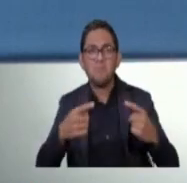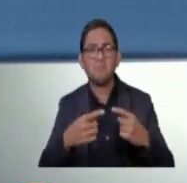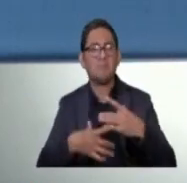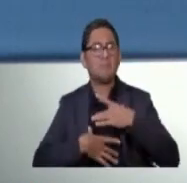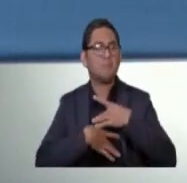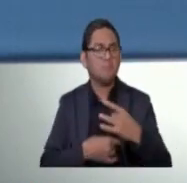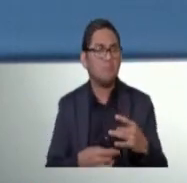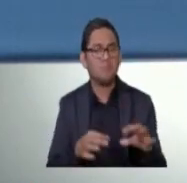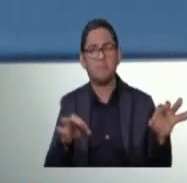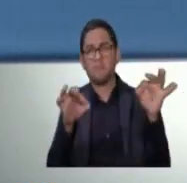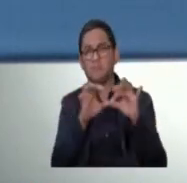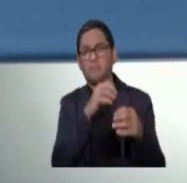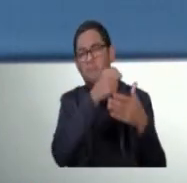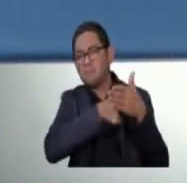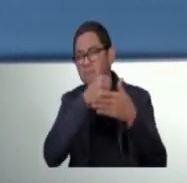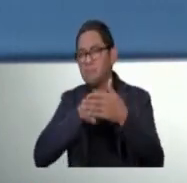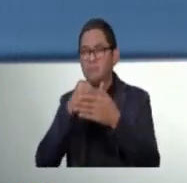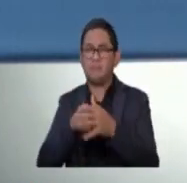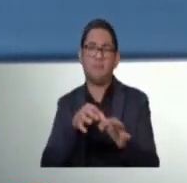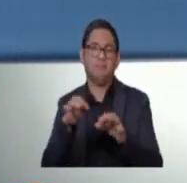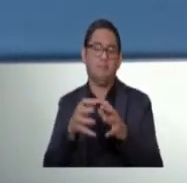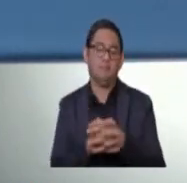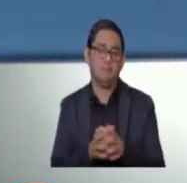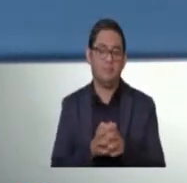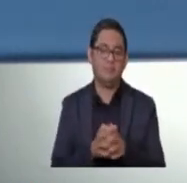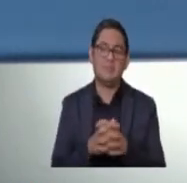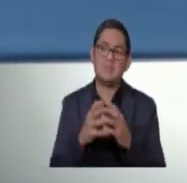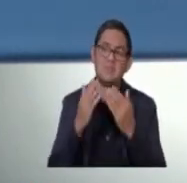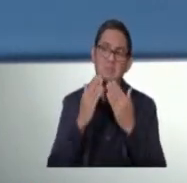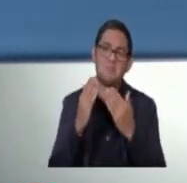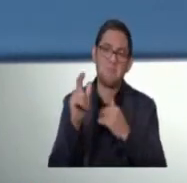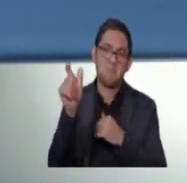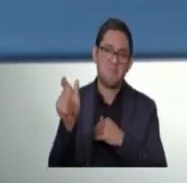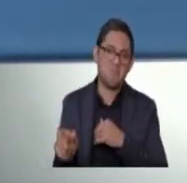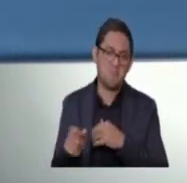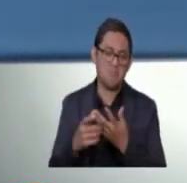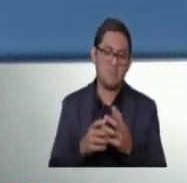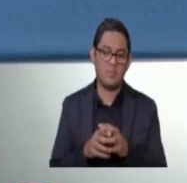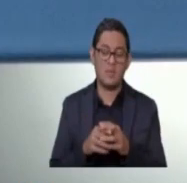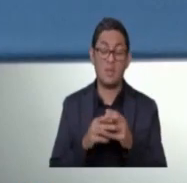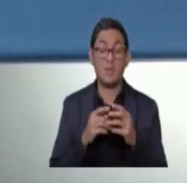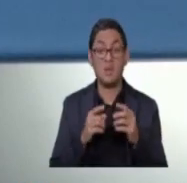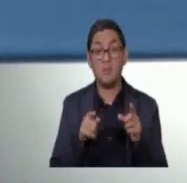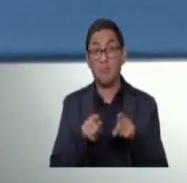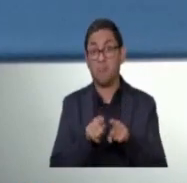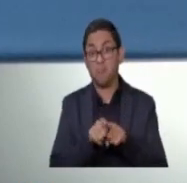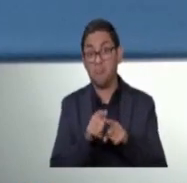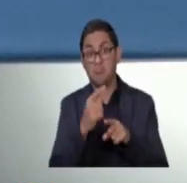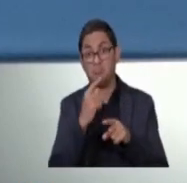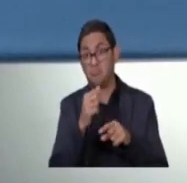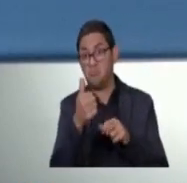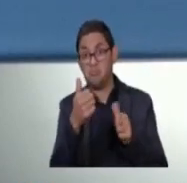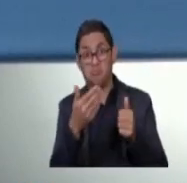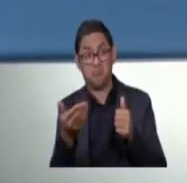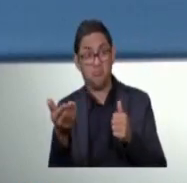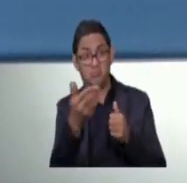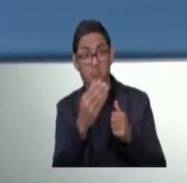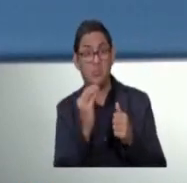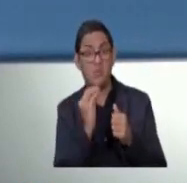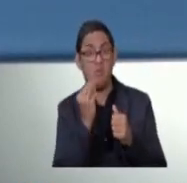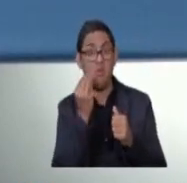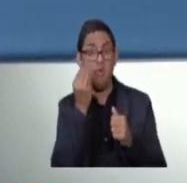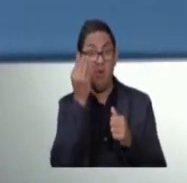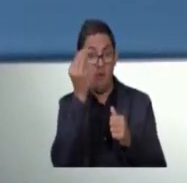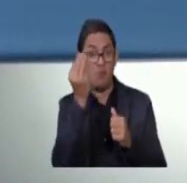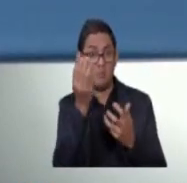de salud a ella muchas gracias e invitamos a otros jóvenes influenciadores